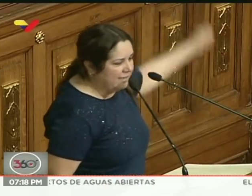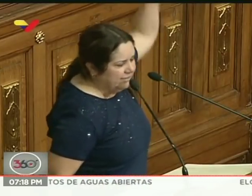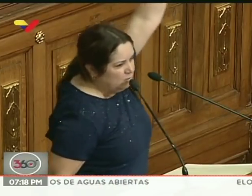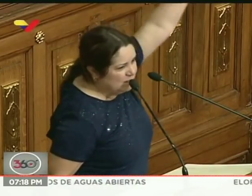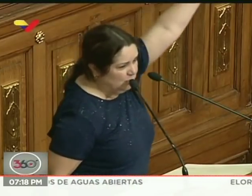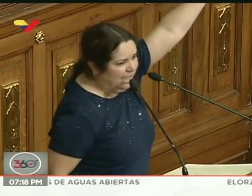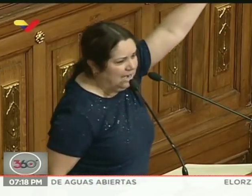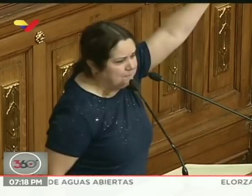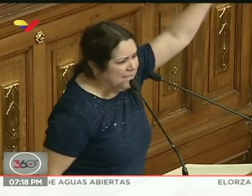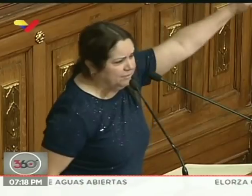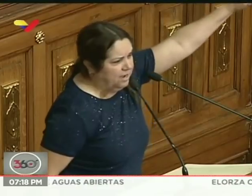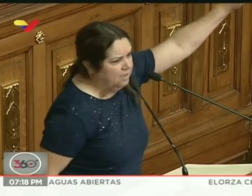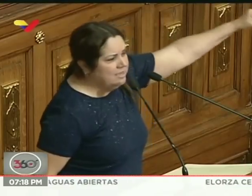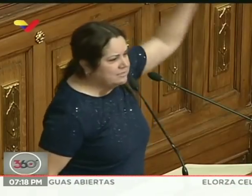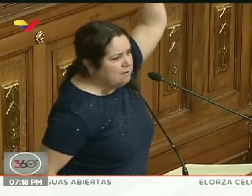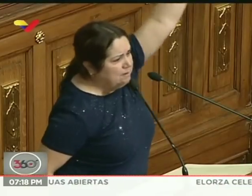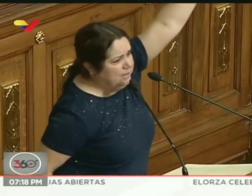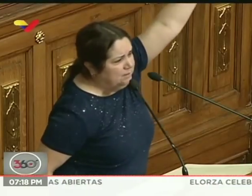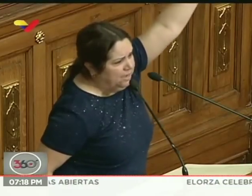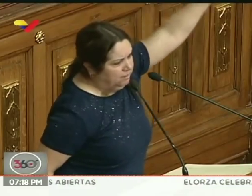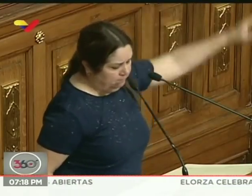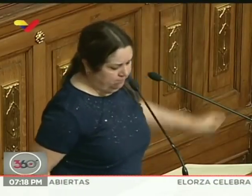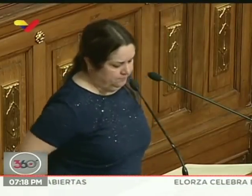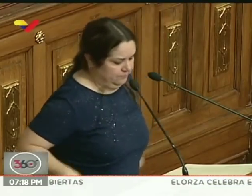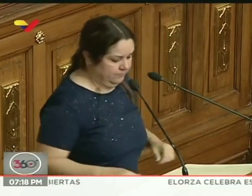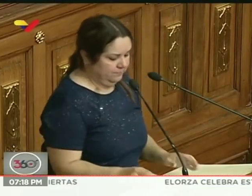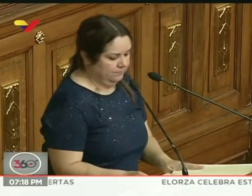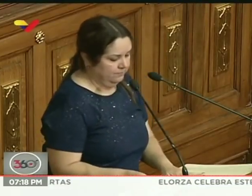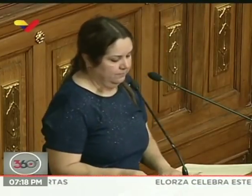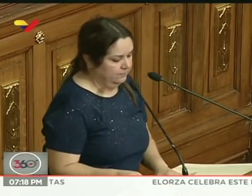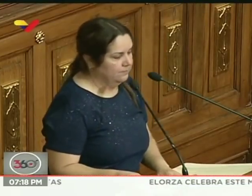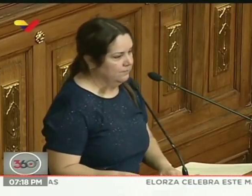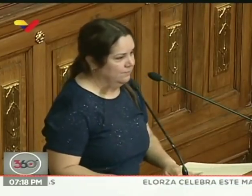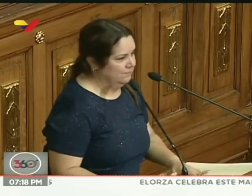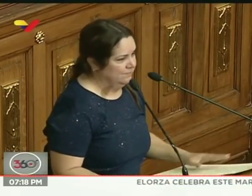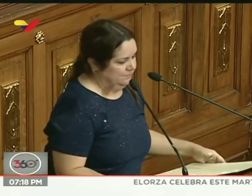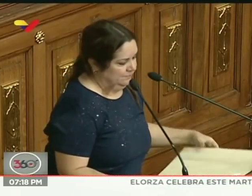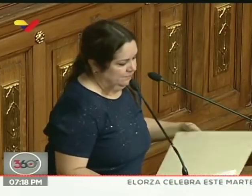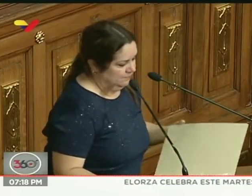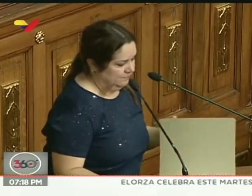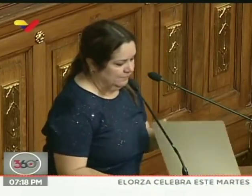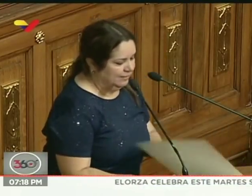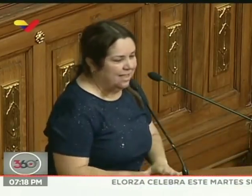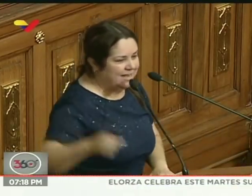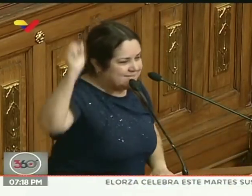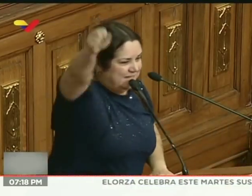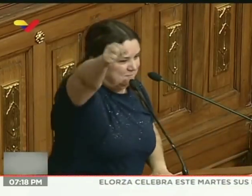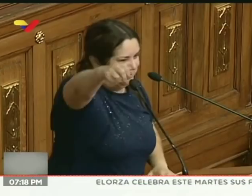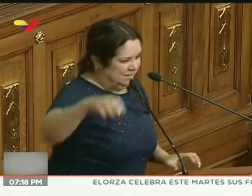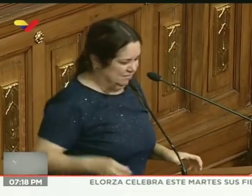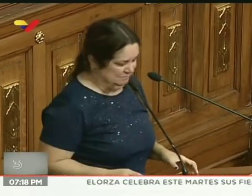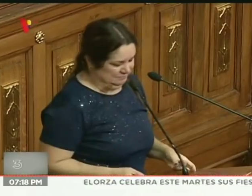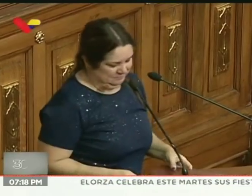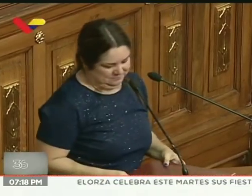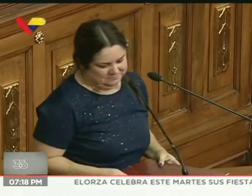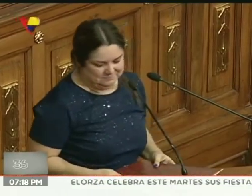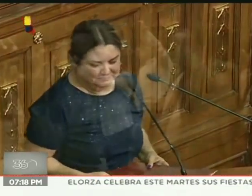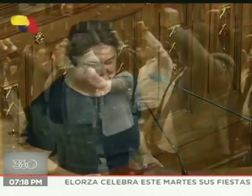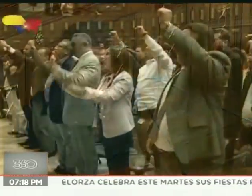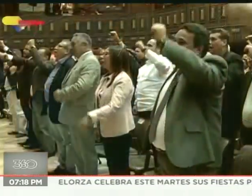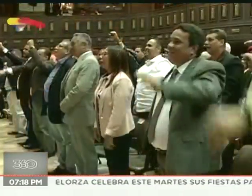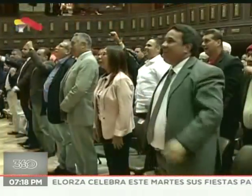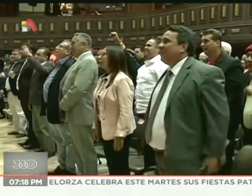Cabello, aquí tiene una soldada de la patria. ¡Chávez vive! ¡Chávez sigue! ¡Leales siempre!